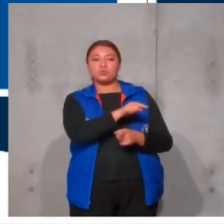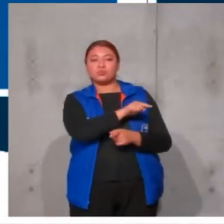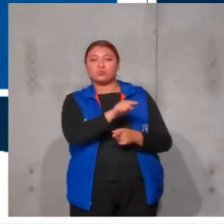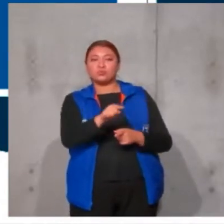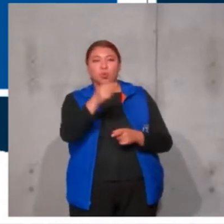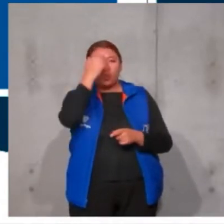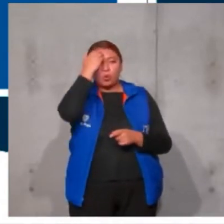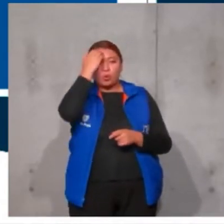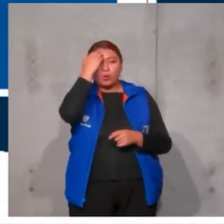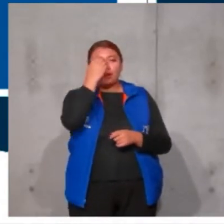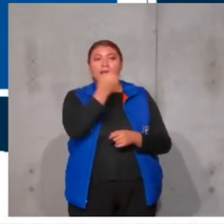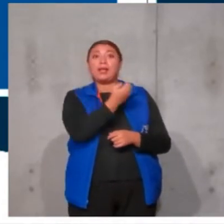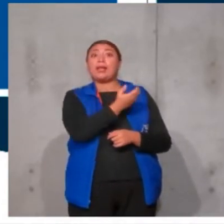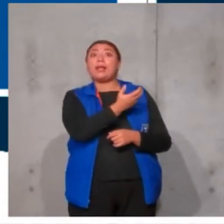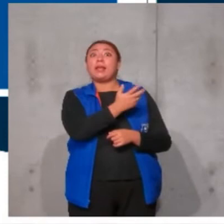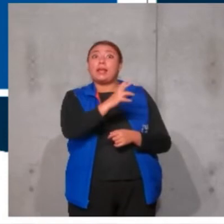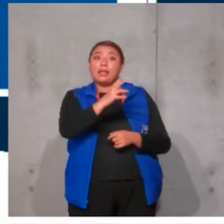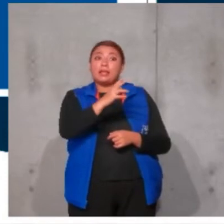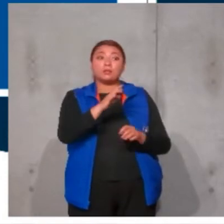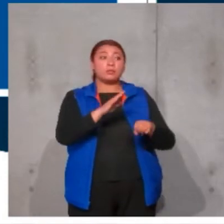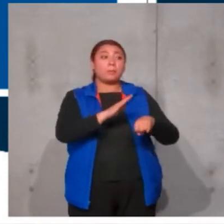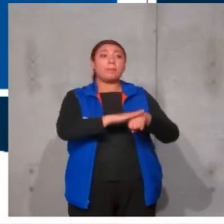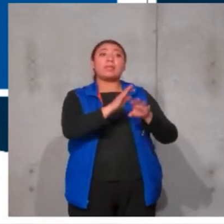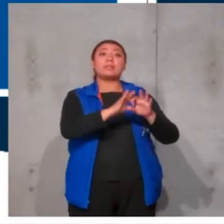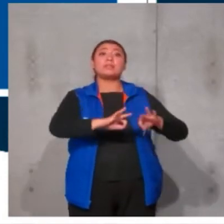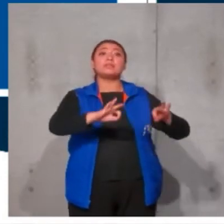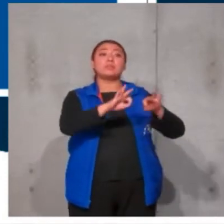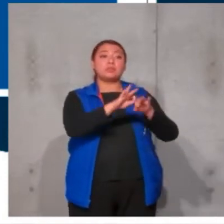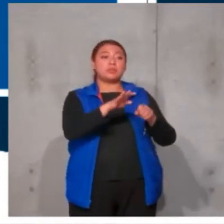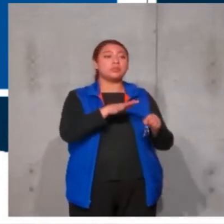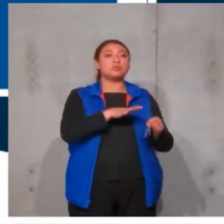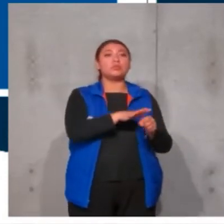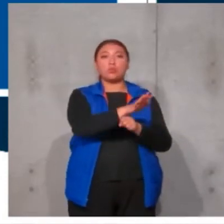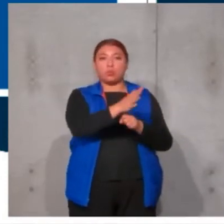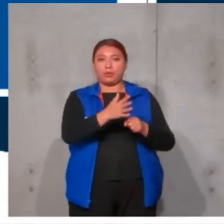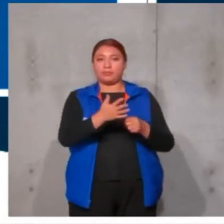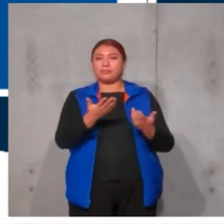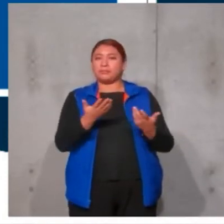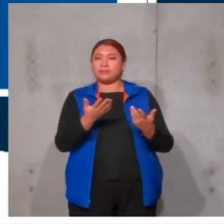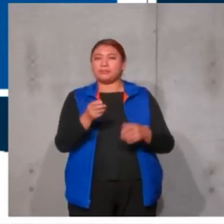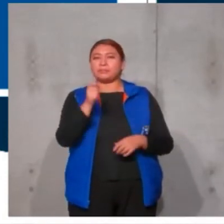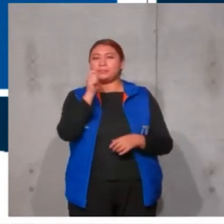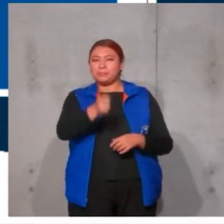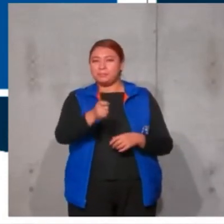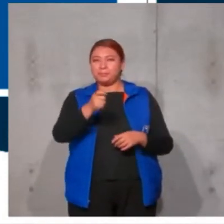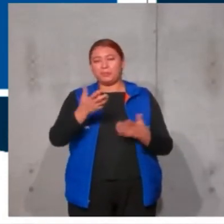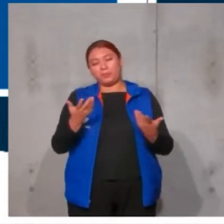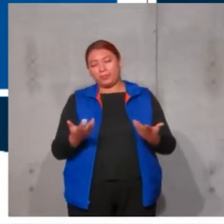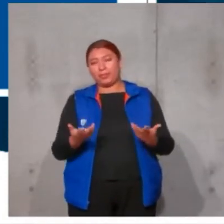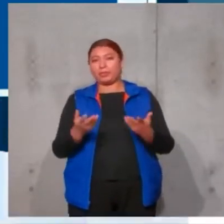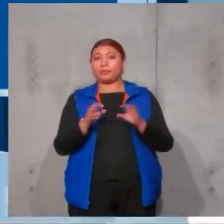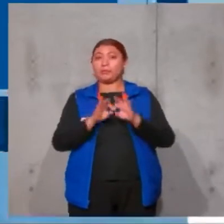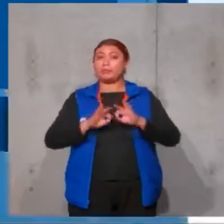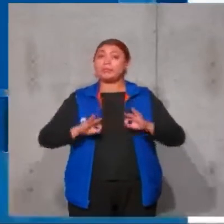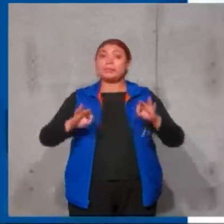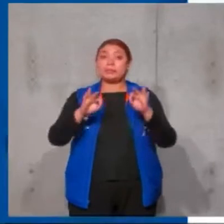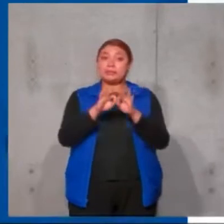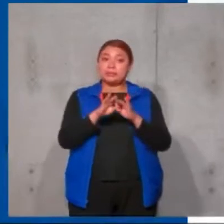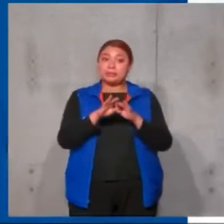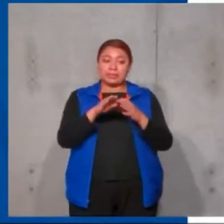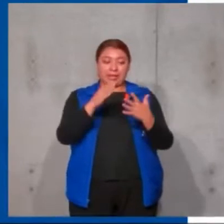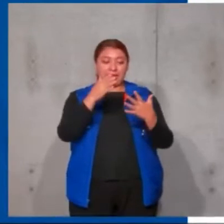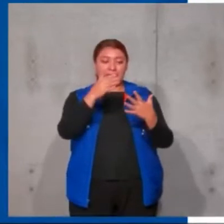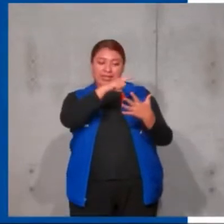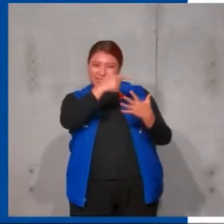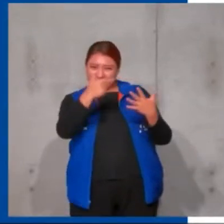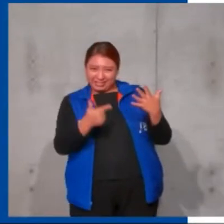de interés y conocer el grado de importancia que le da cada uno de ellos. Entonces, nosotros